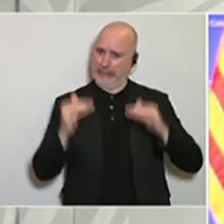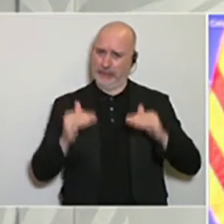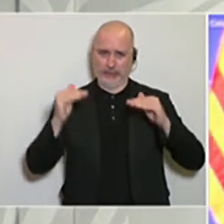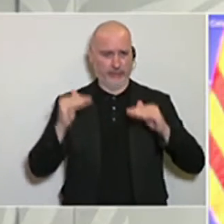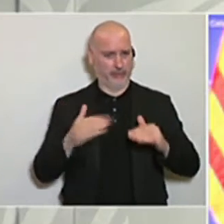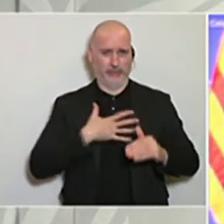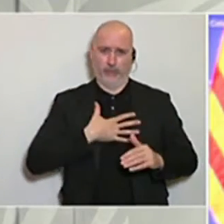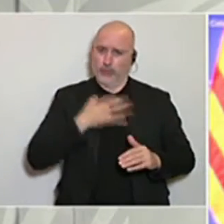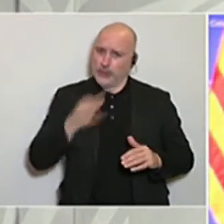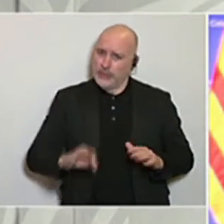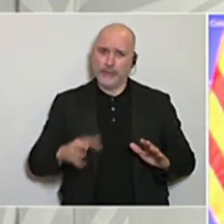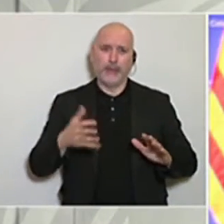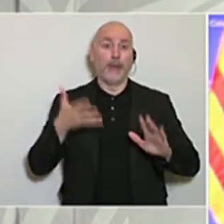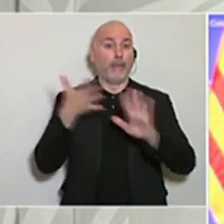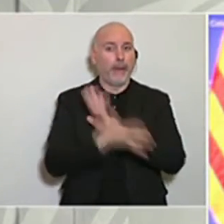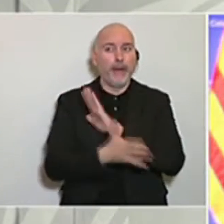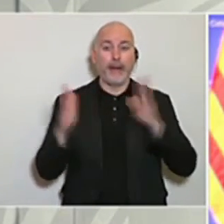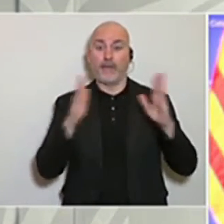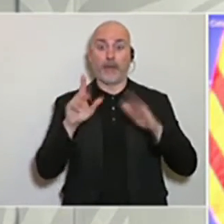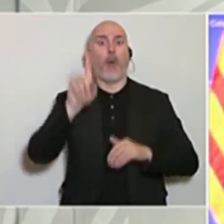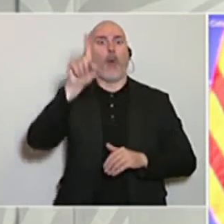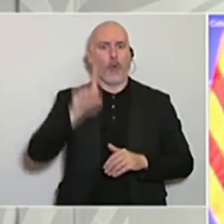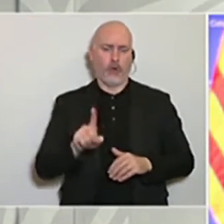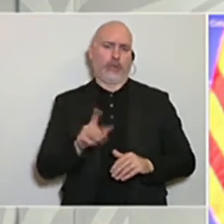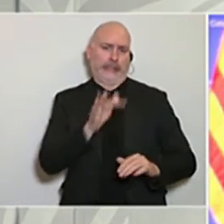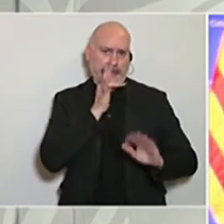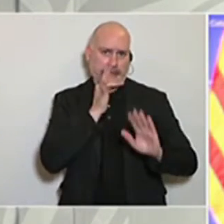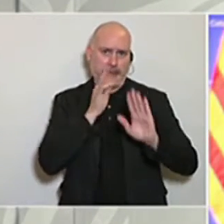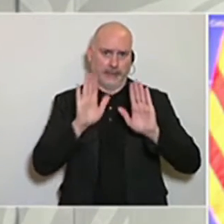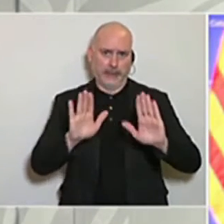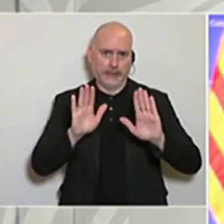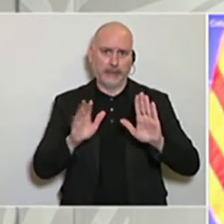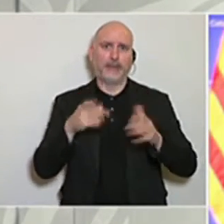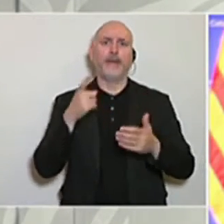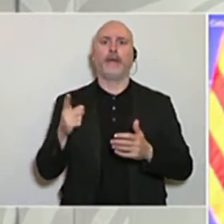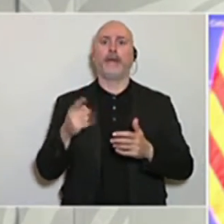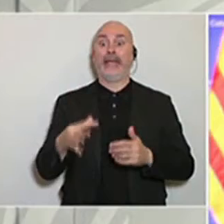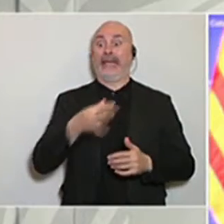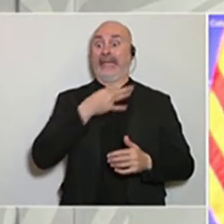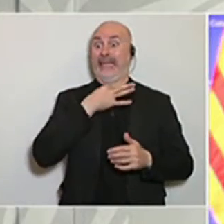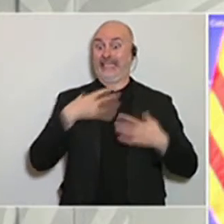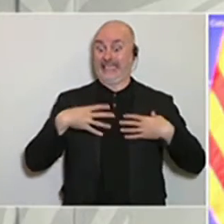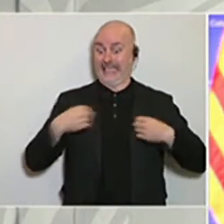todavía estamos en fase 1, todavía estamos con una crisis sanitaria que no se ha dado